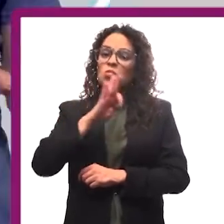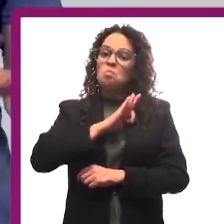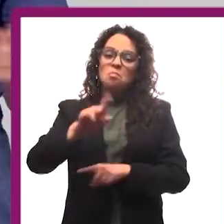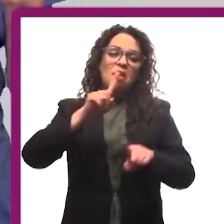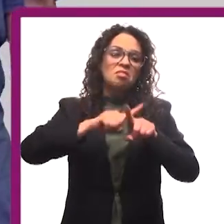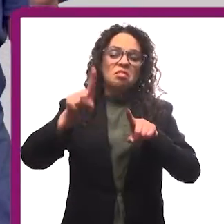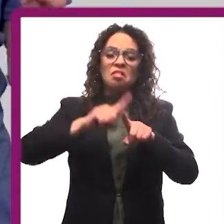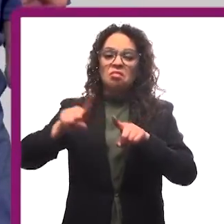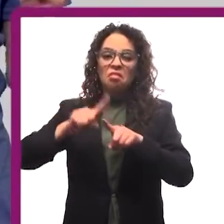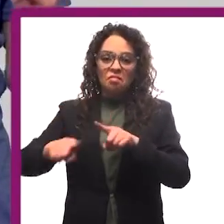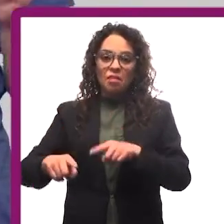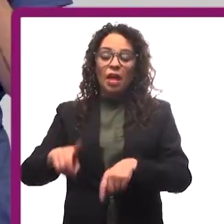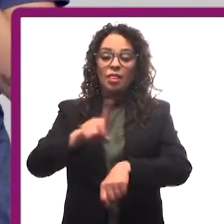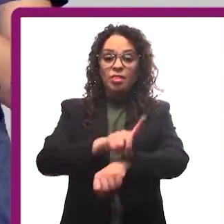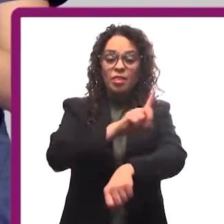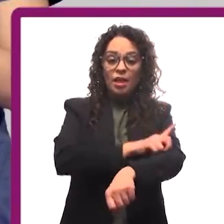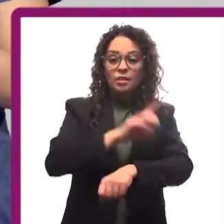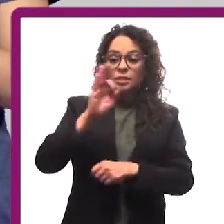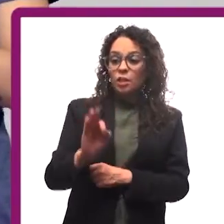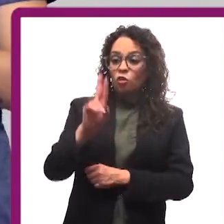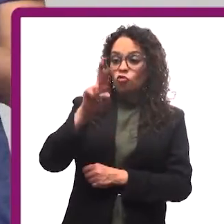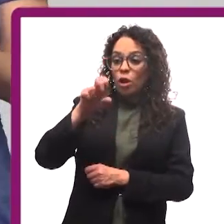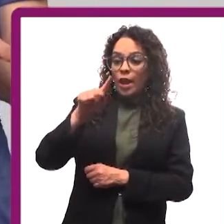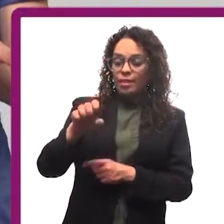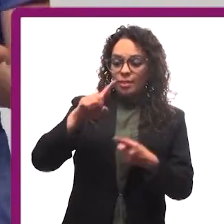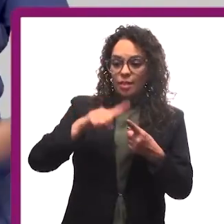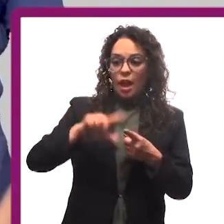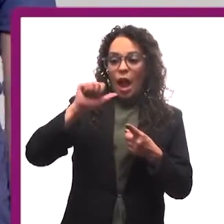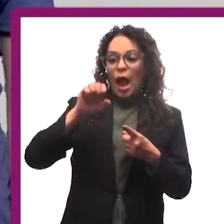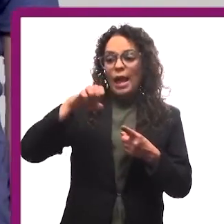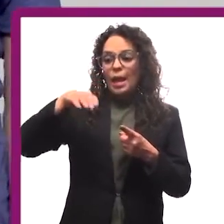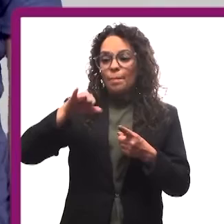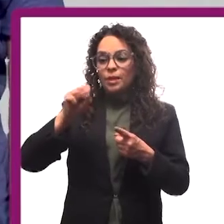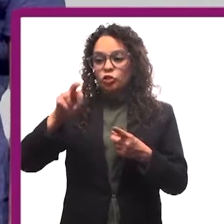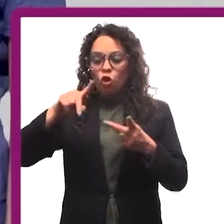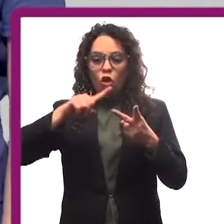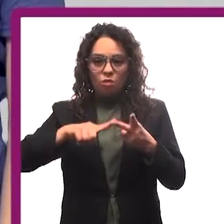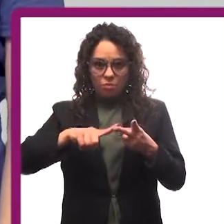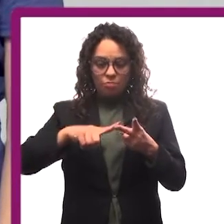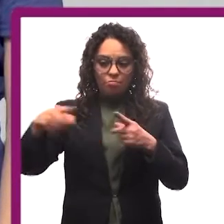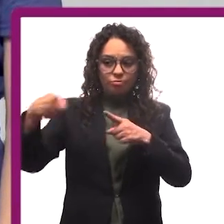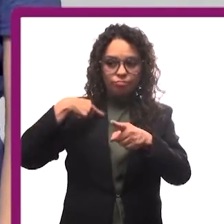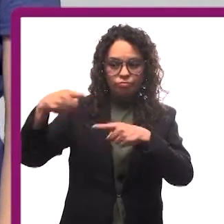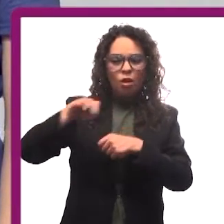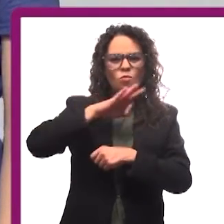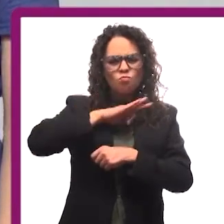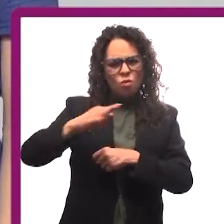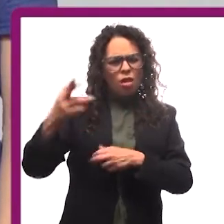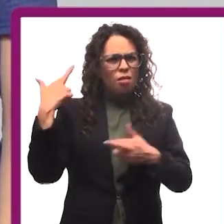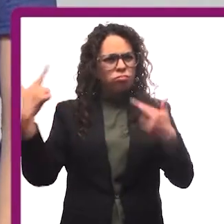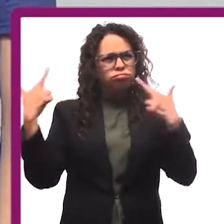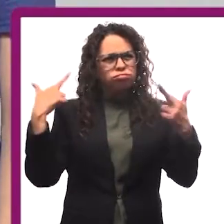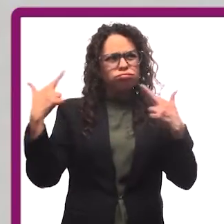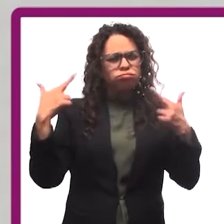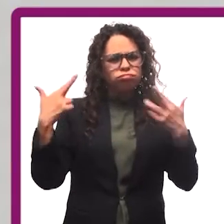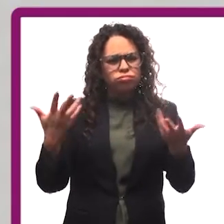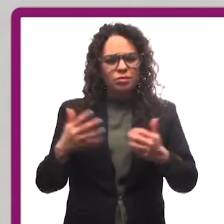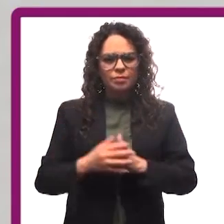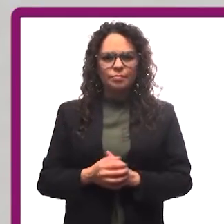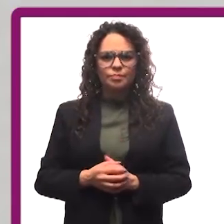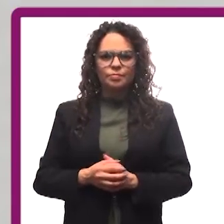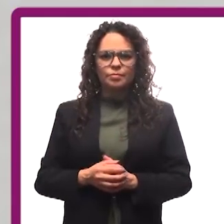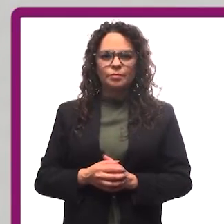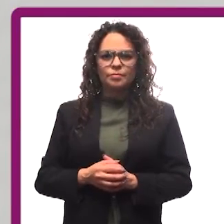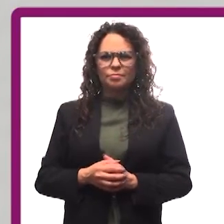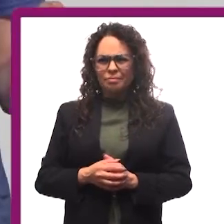comunicativo, desde la fuente al emisor, en la señal. Amor, amor, ¿me escuchas?